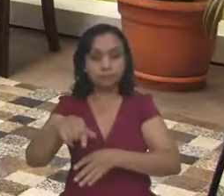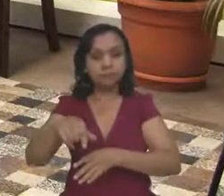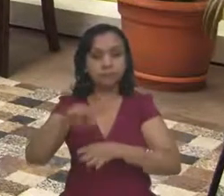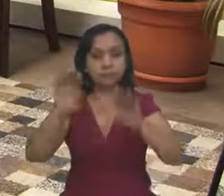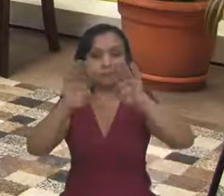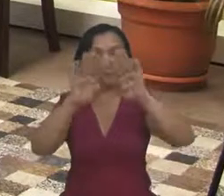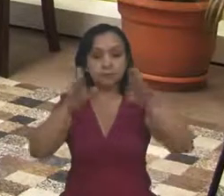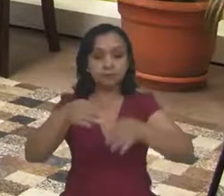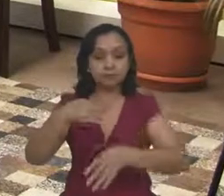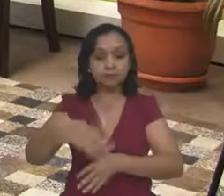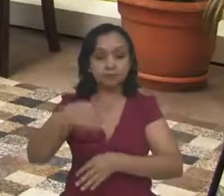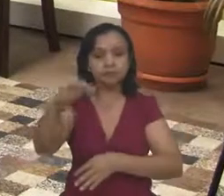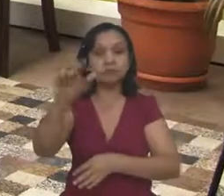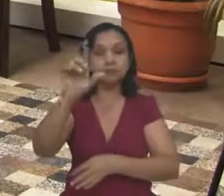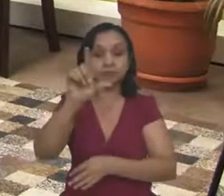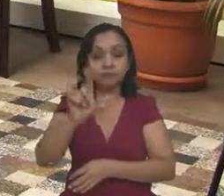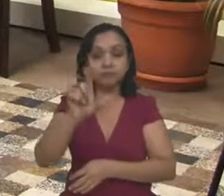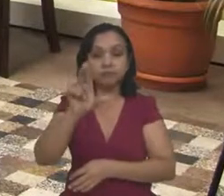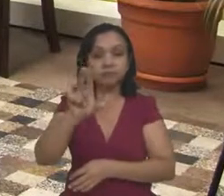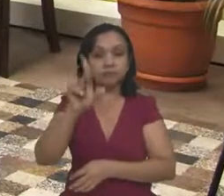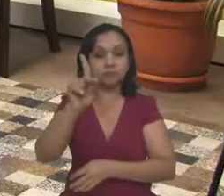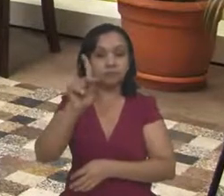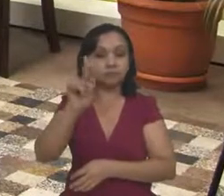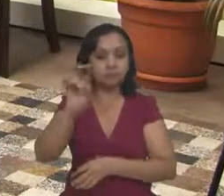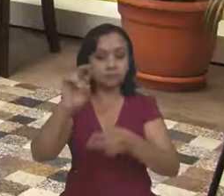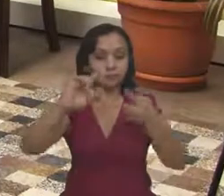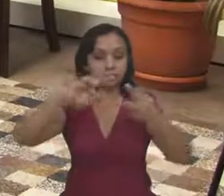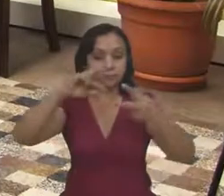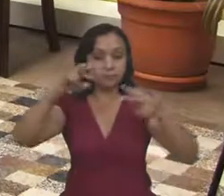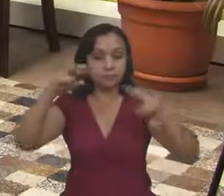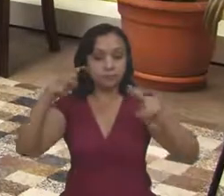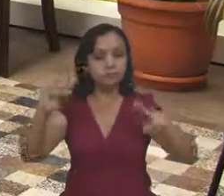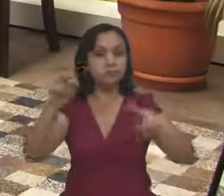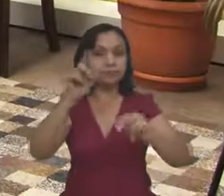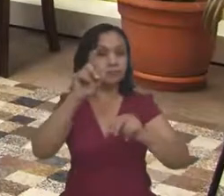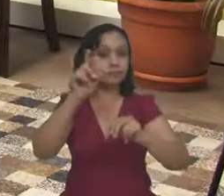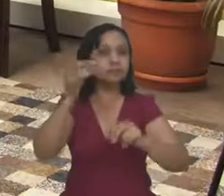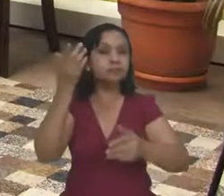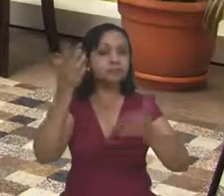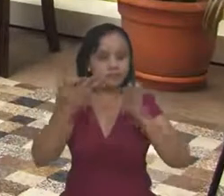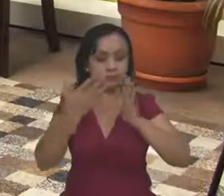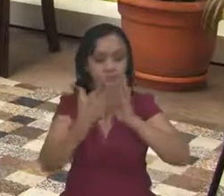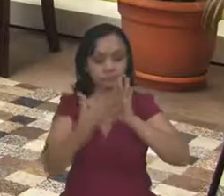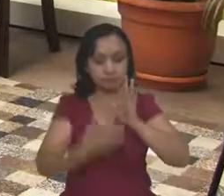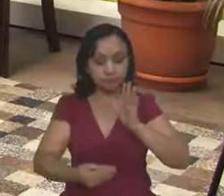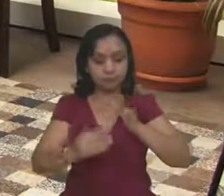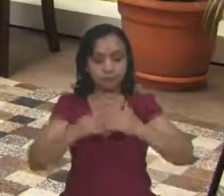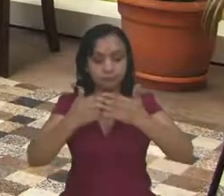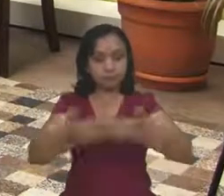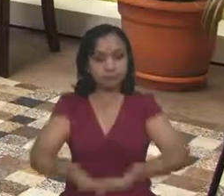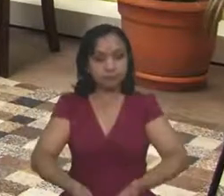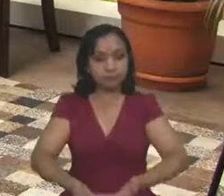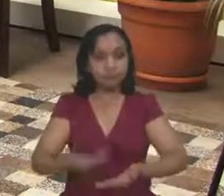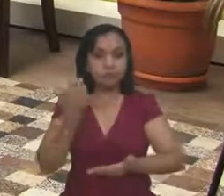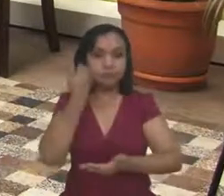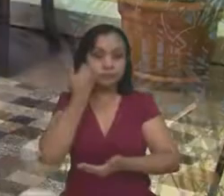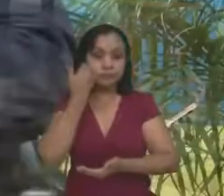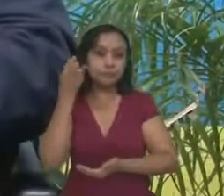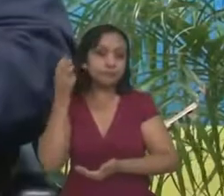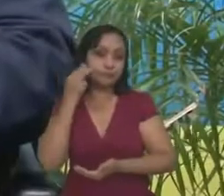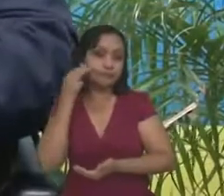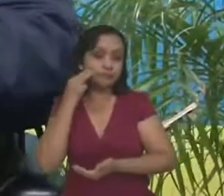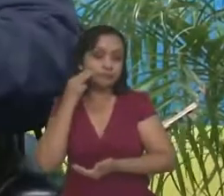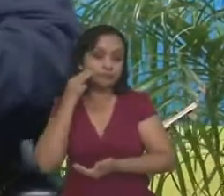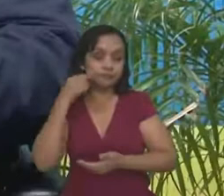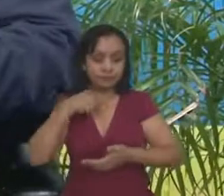llegar a desarrollarlo. ¿Cómo? Por la afectación genética, porque hay un porcentaje que se transmite. Entonces, a veces estas afectaciones,